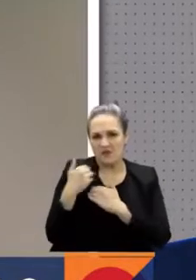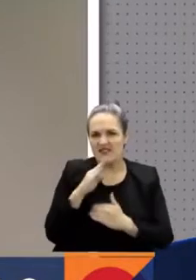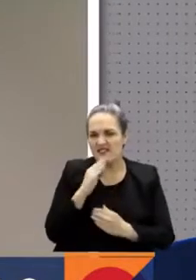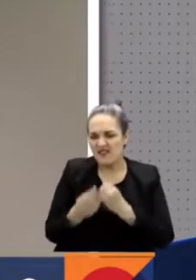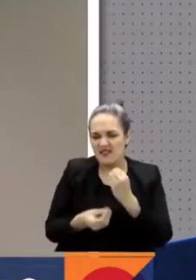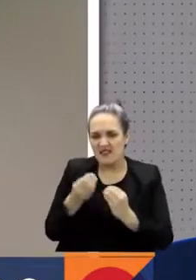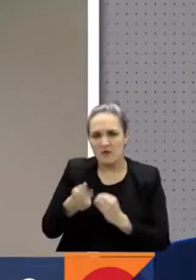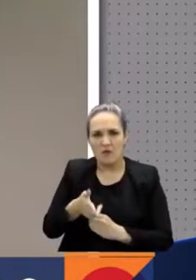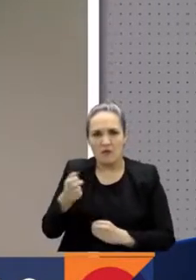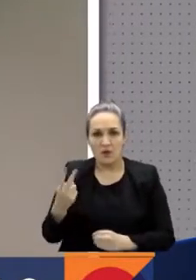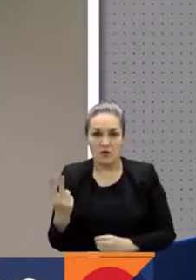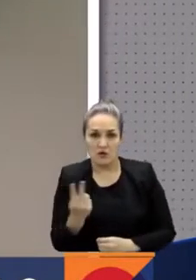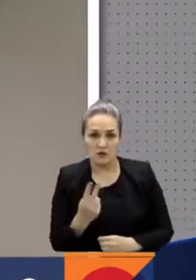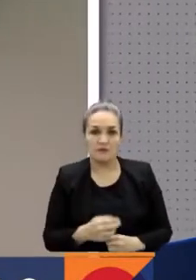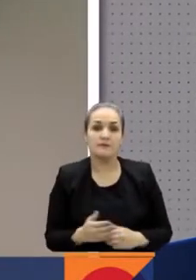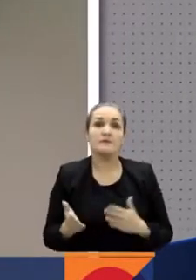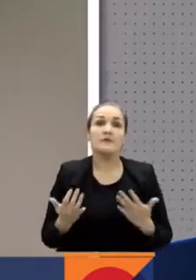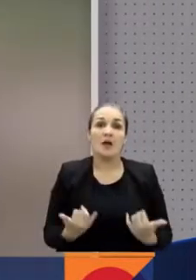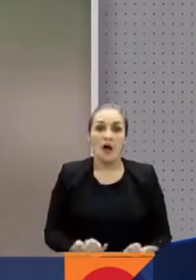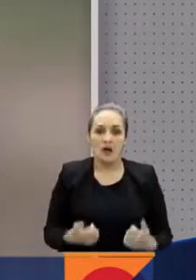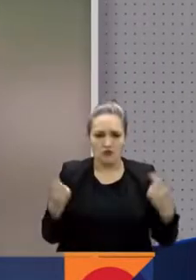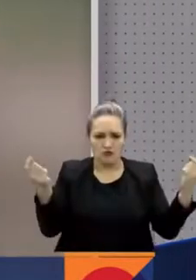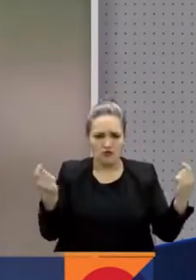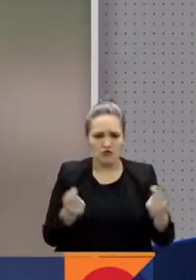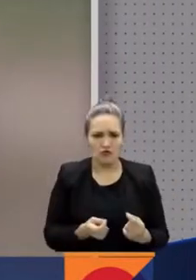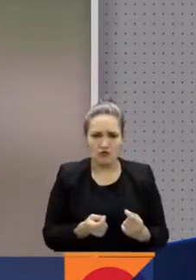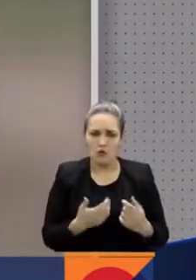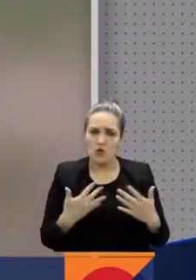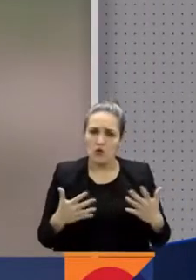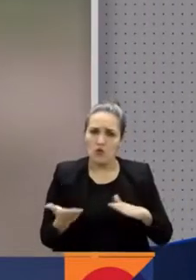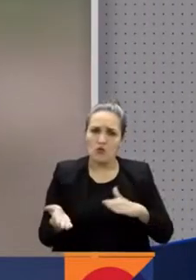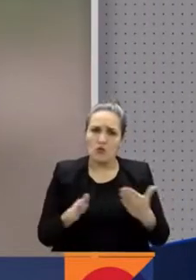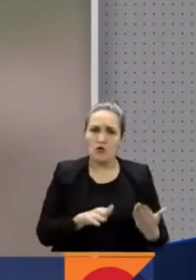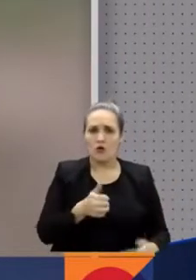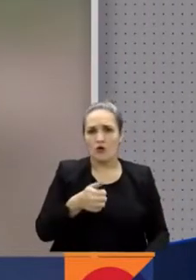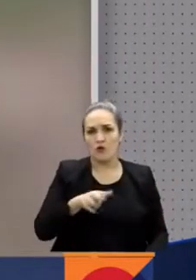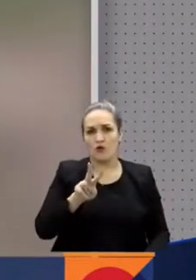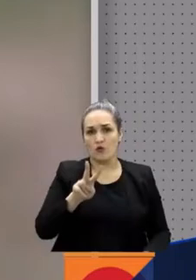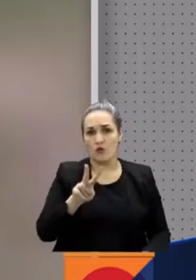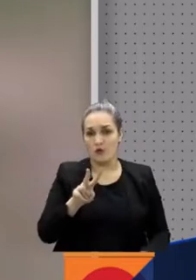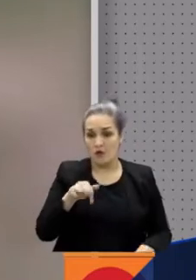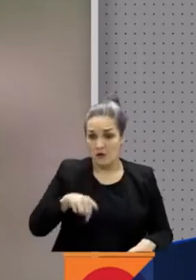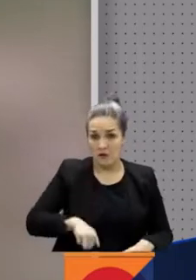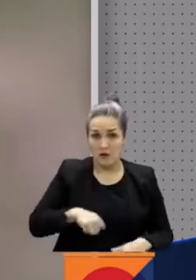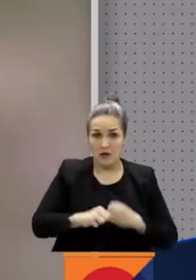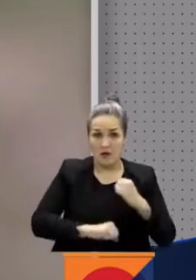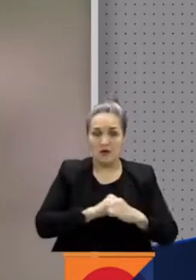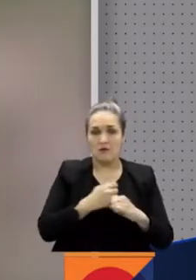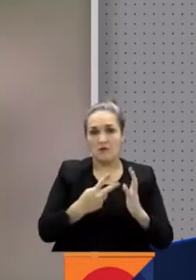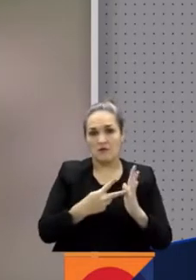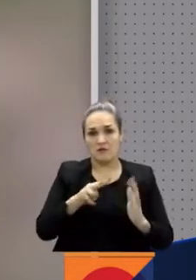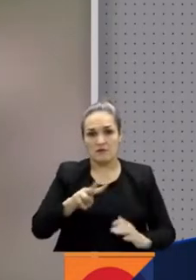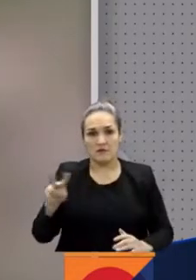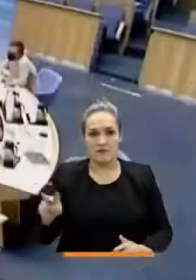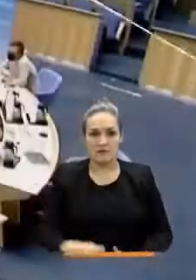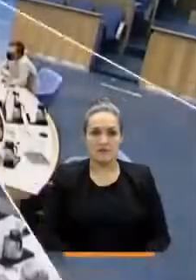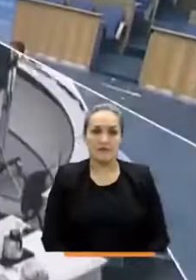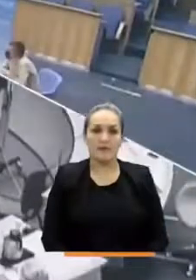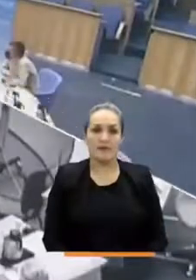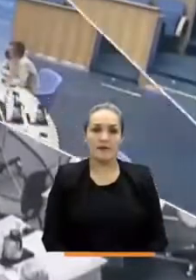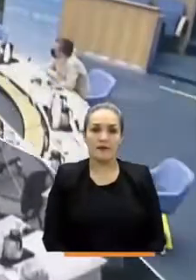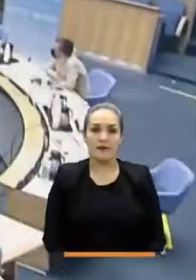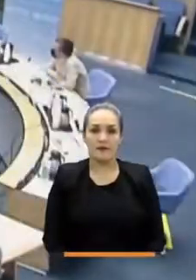Con este caso, la cifra de homicidios en el municipio de Obando asciende a 12 durante lo corrido del 2022.